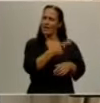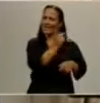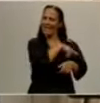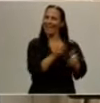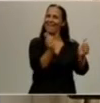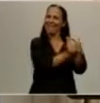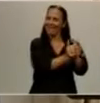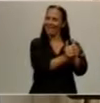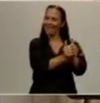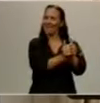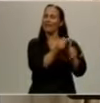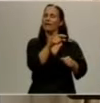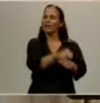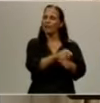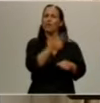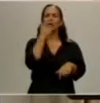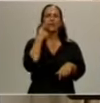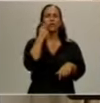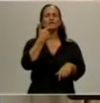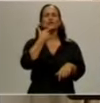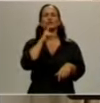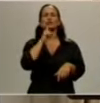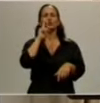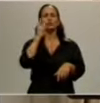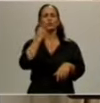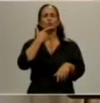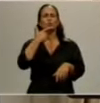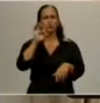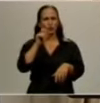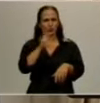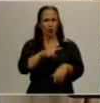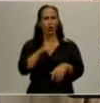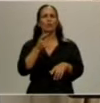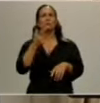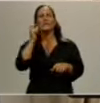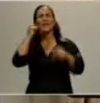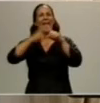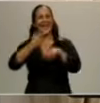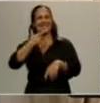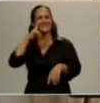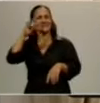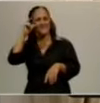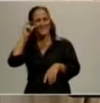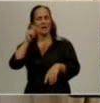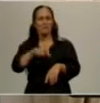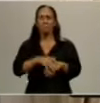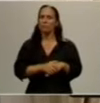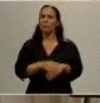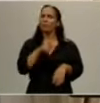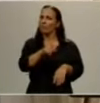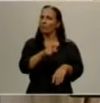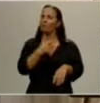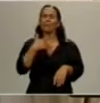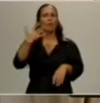acompañaba en ese entonces, el señor Estiuso, miembro de la CIO, de la ex-CIDE, que era necesario viajar a